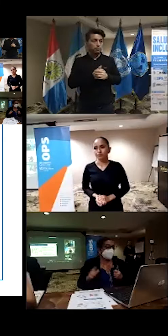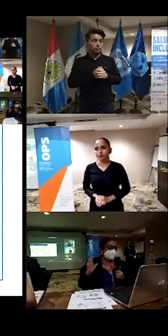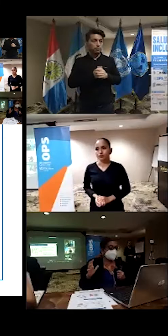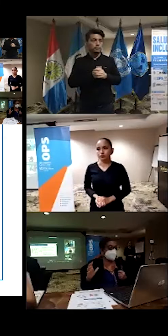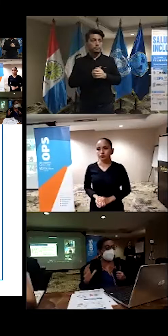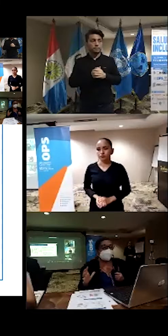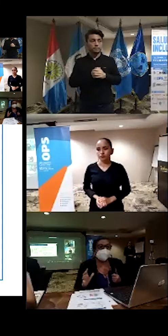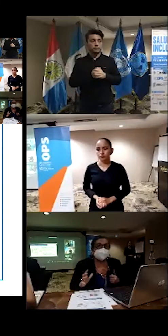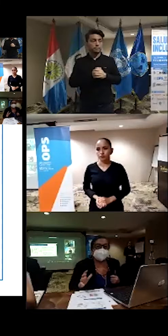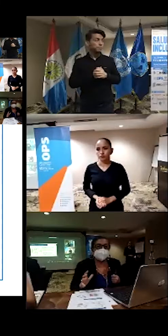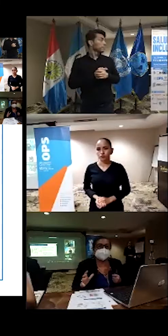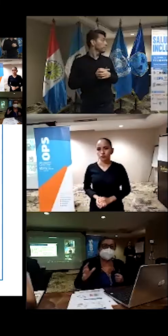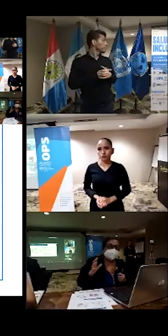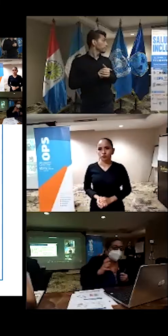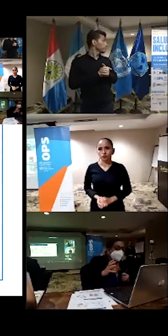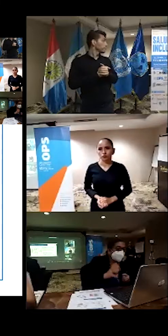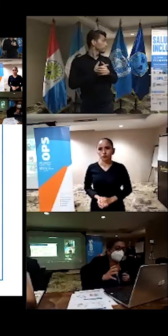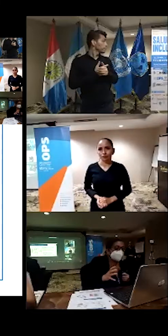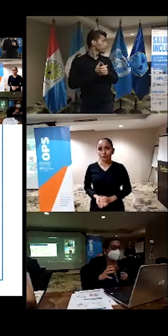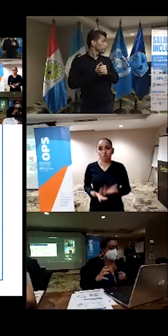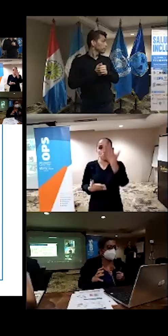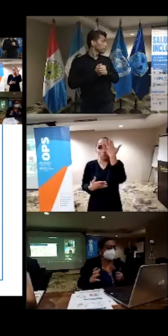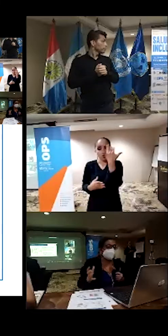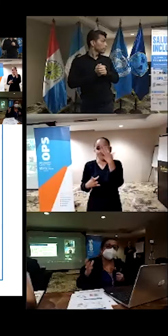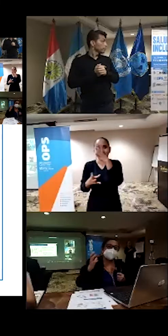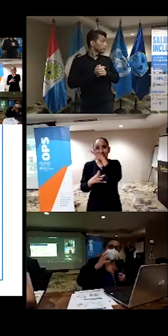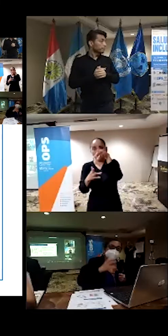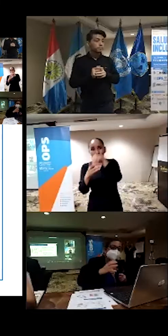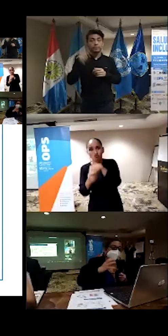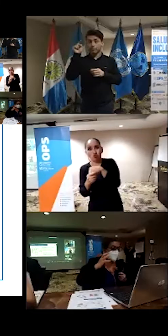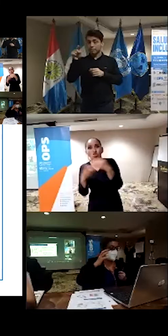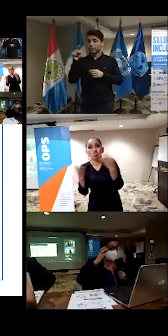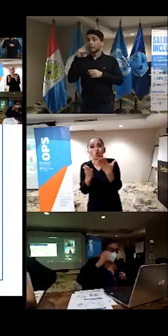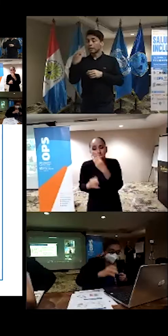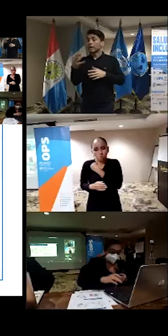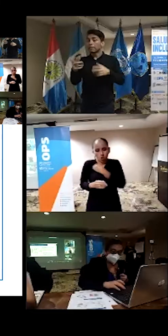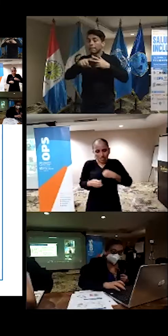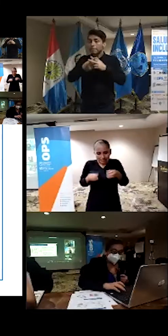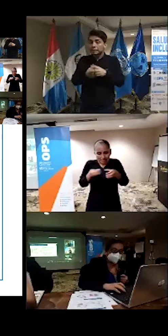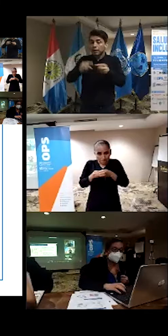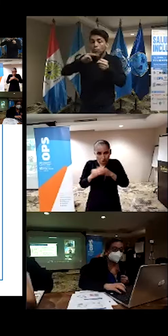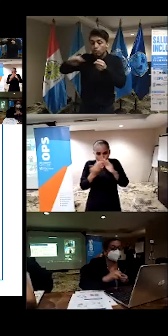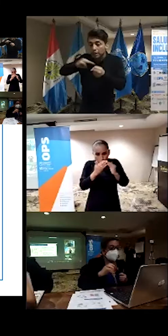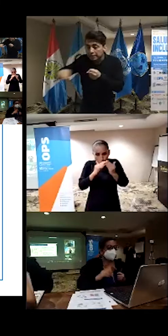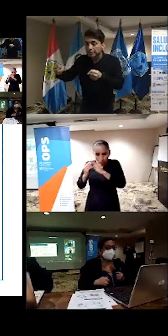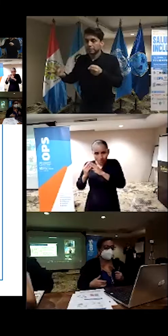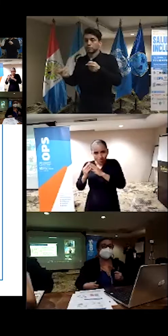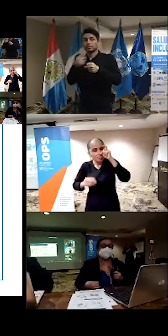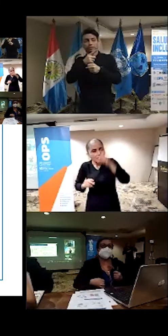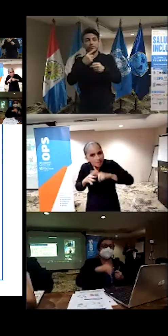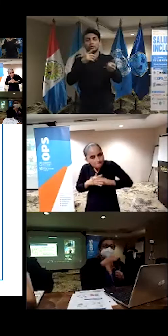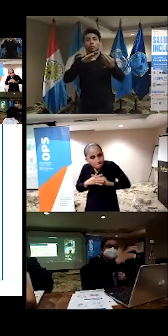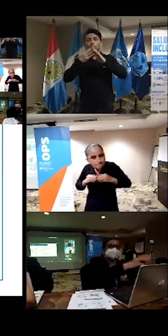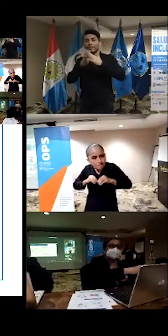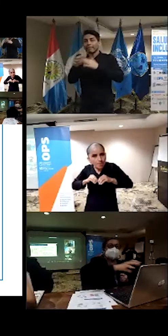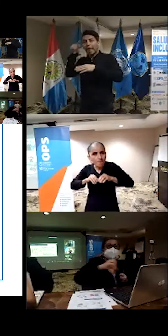Y es así como esa inclusión debe empezar desde los municipios y las comunidades, como lo dijo la ENDIS.